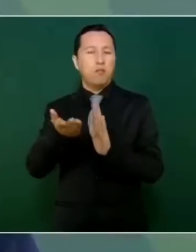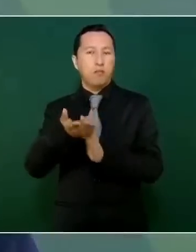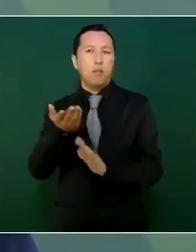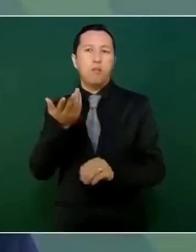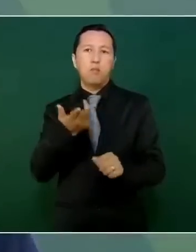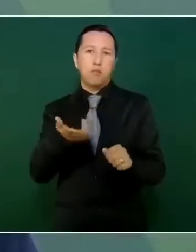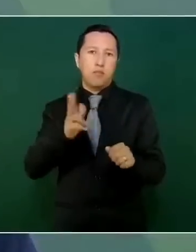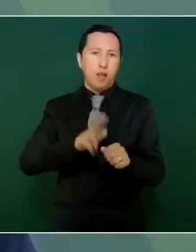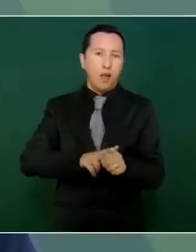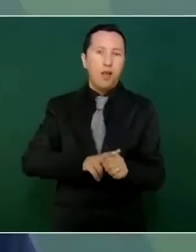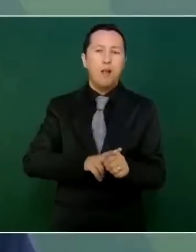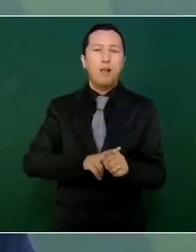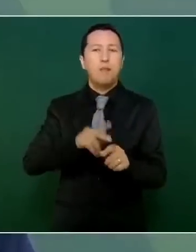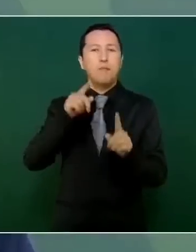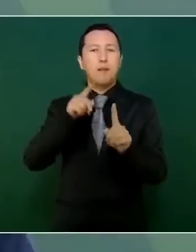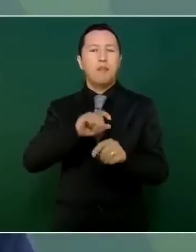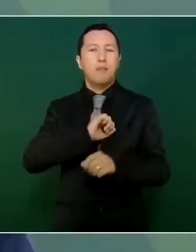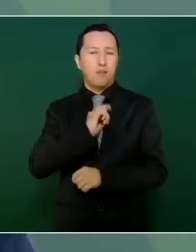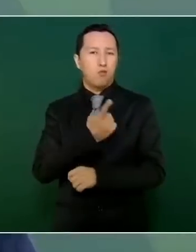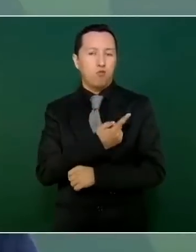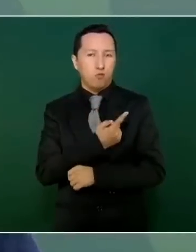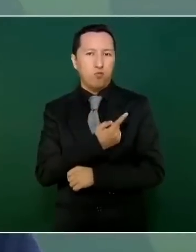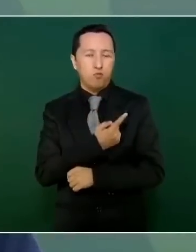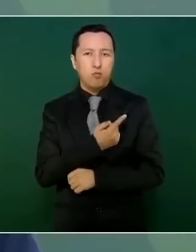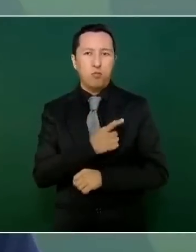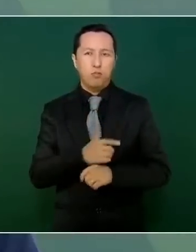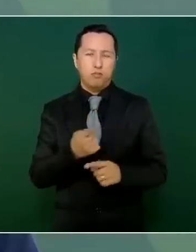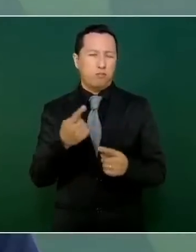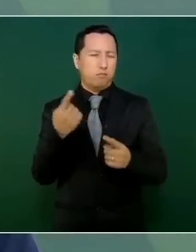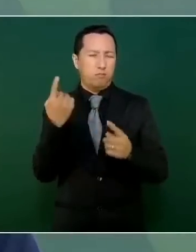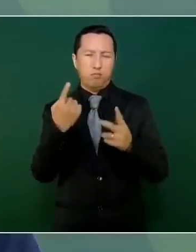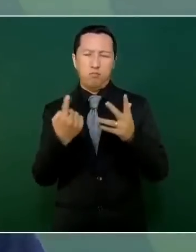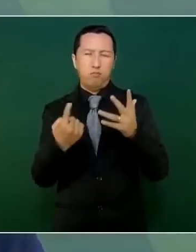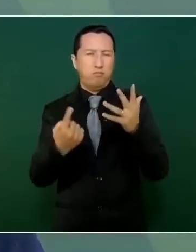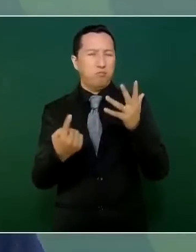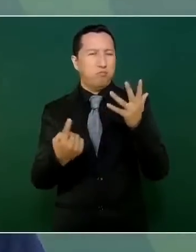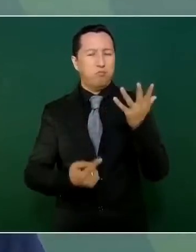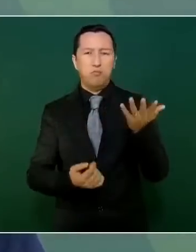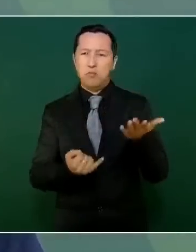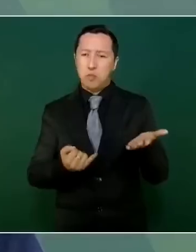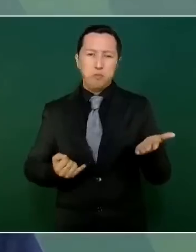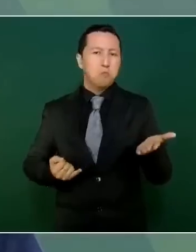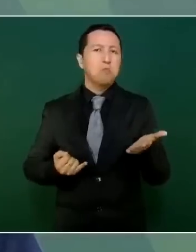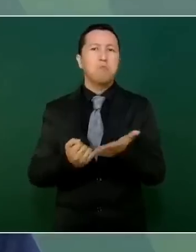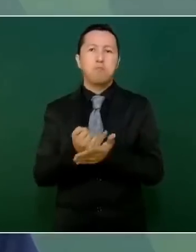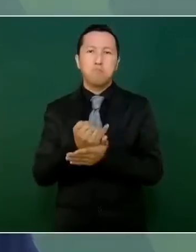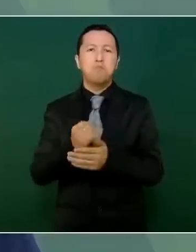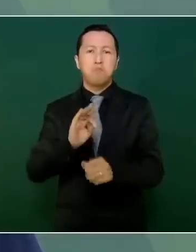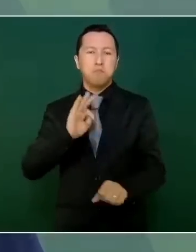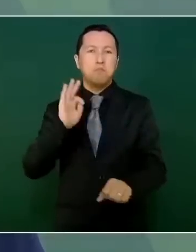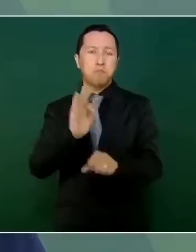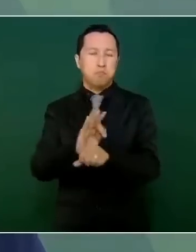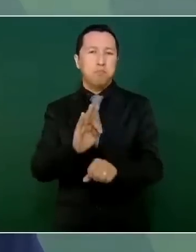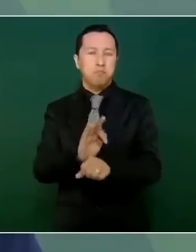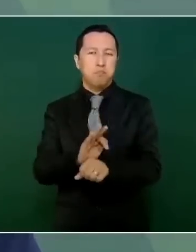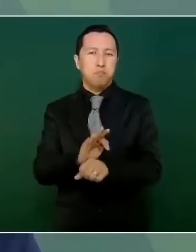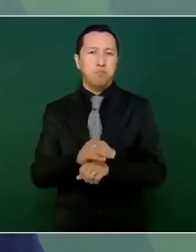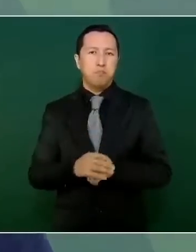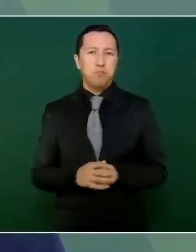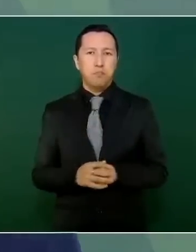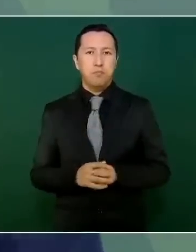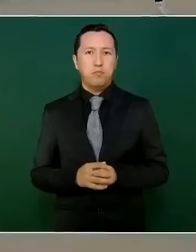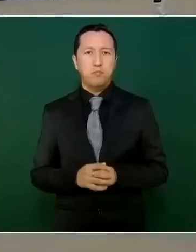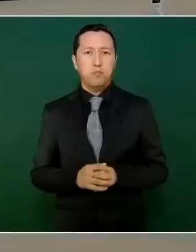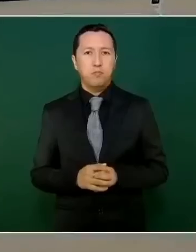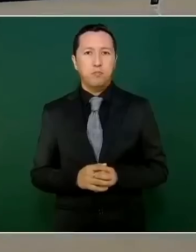y muchas decisiones favorables para el pueblo de México. Por ejemplo,